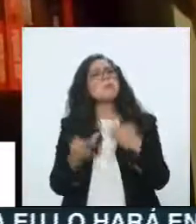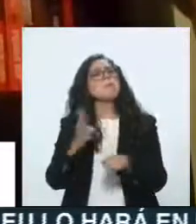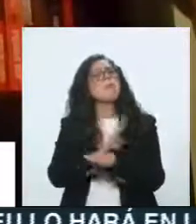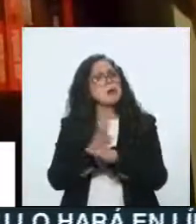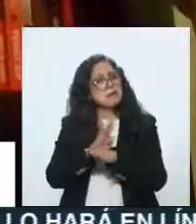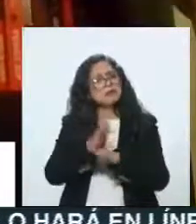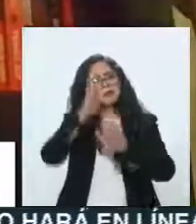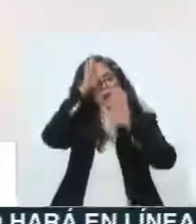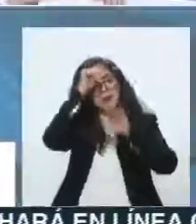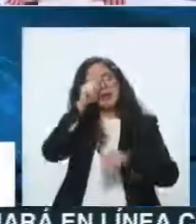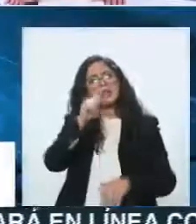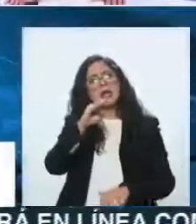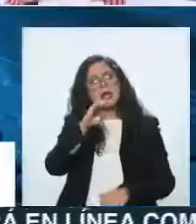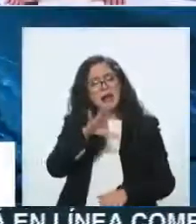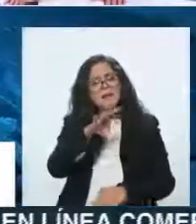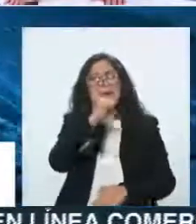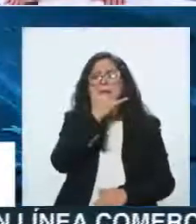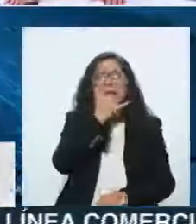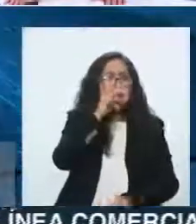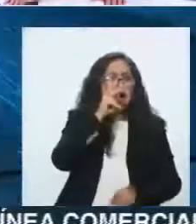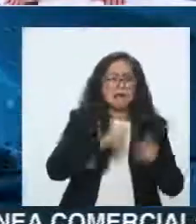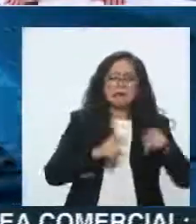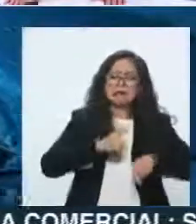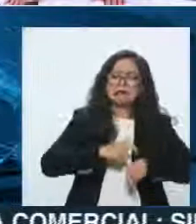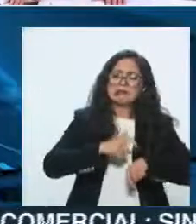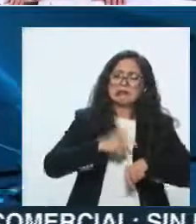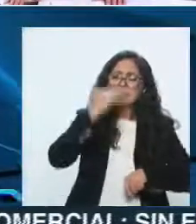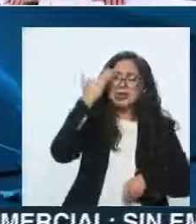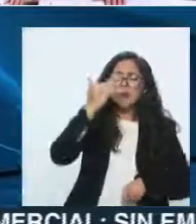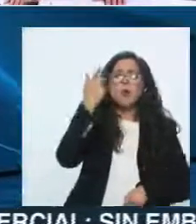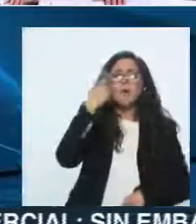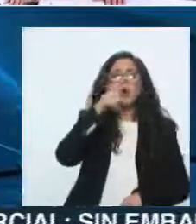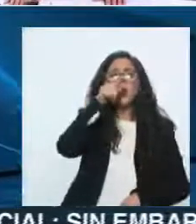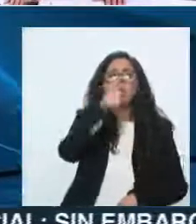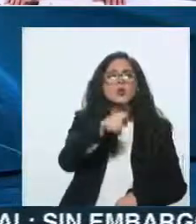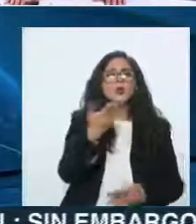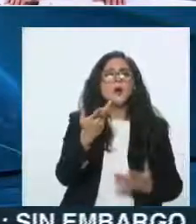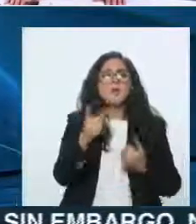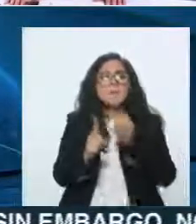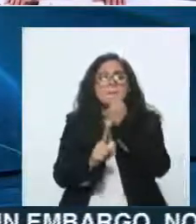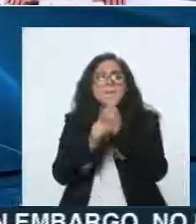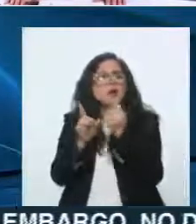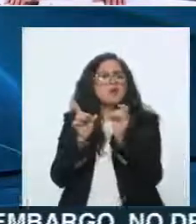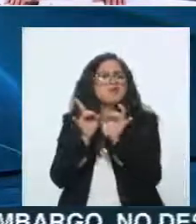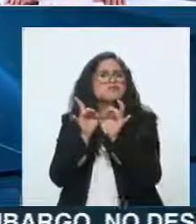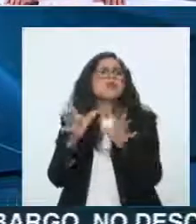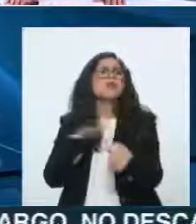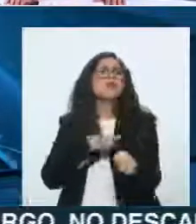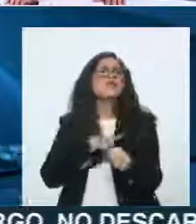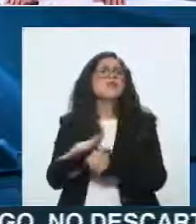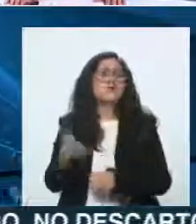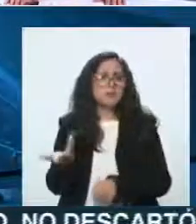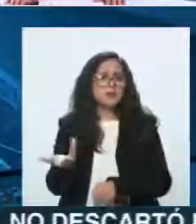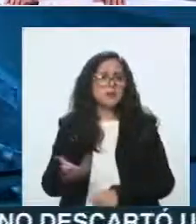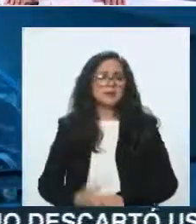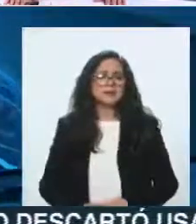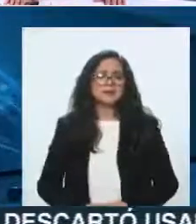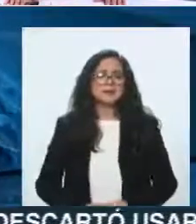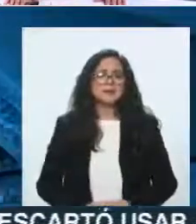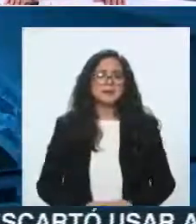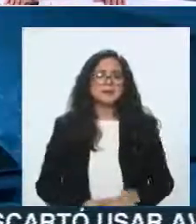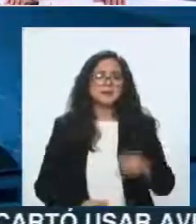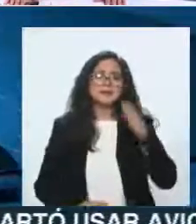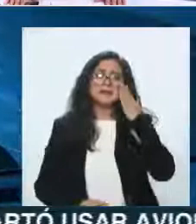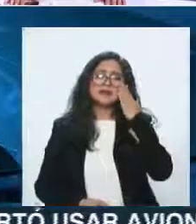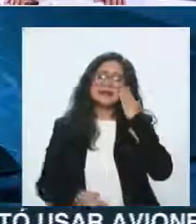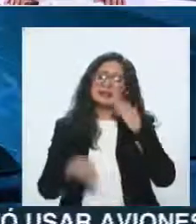se nos acaba el tiempo, ¿cuáles son los riesgos principales que tú lees en él? Mira, uno de los riesgos es que nos están pidiendo